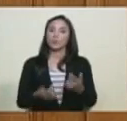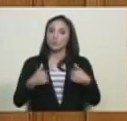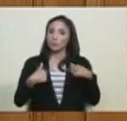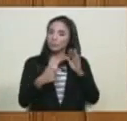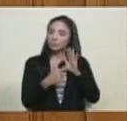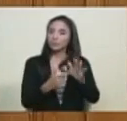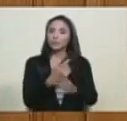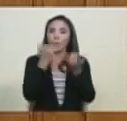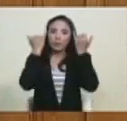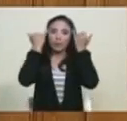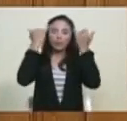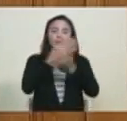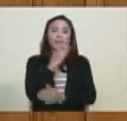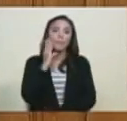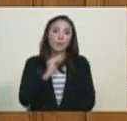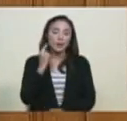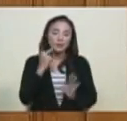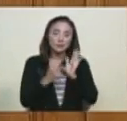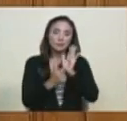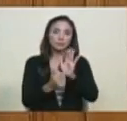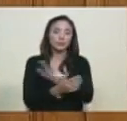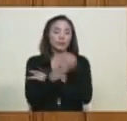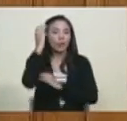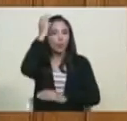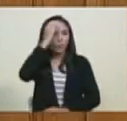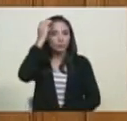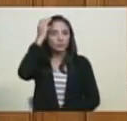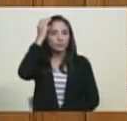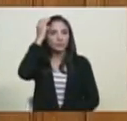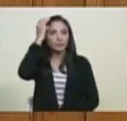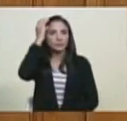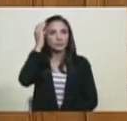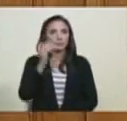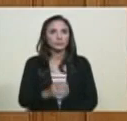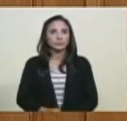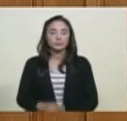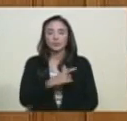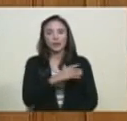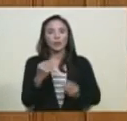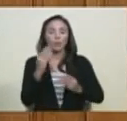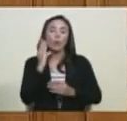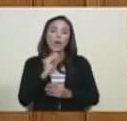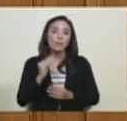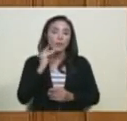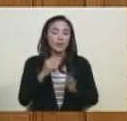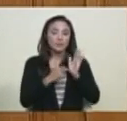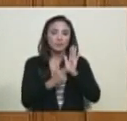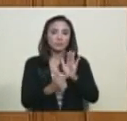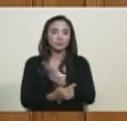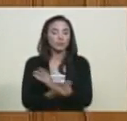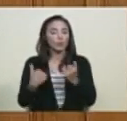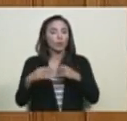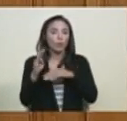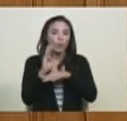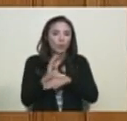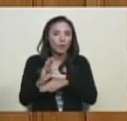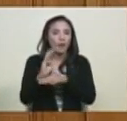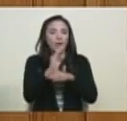dramático suceso, es para ganar conciencia y para sacar lecciones de lo que hay que